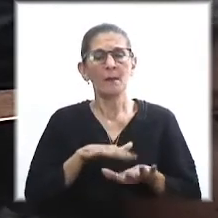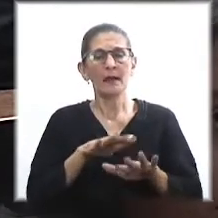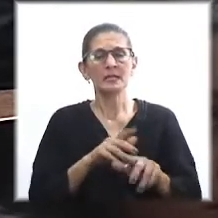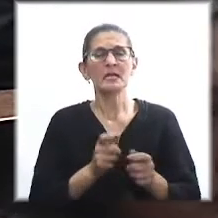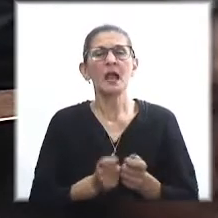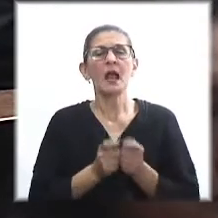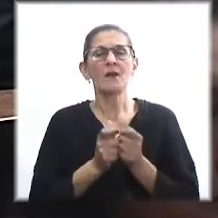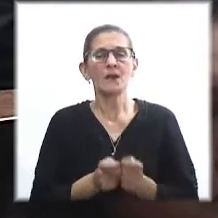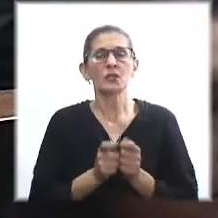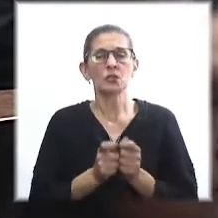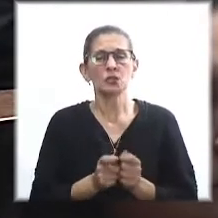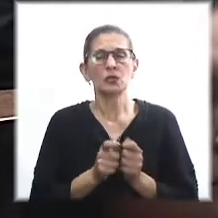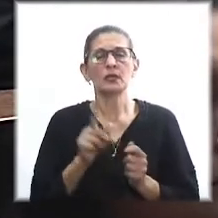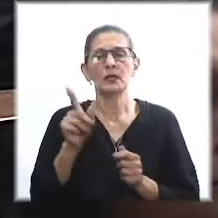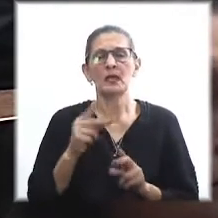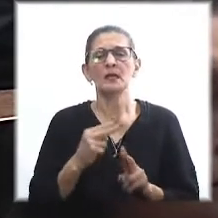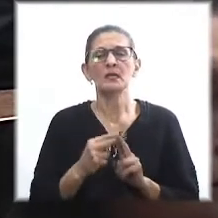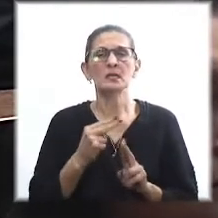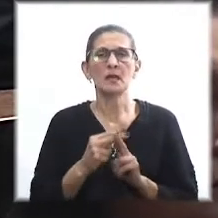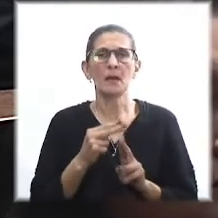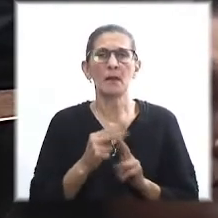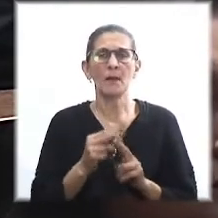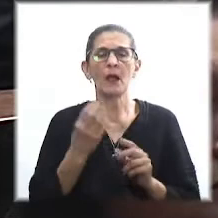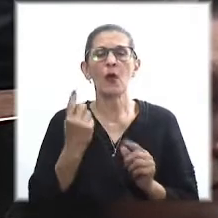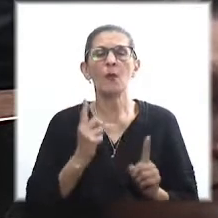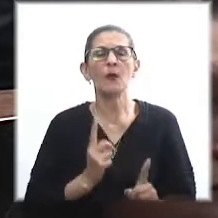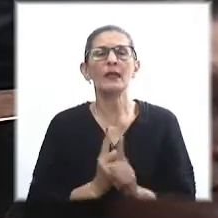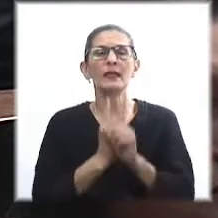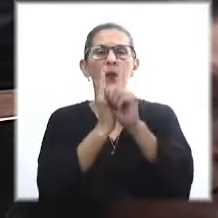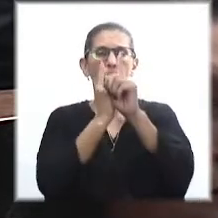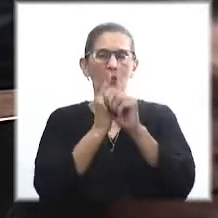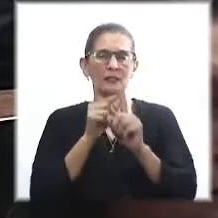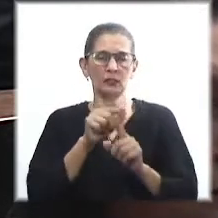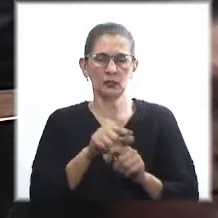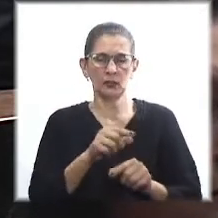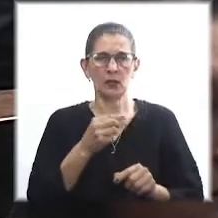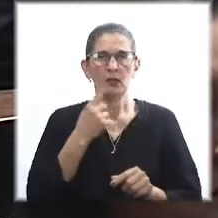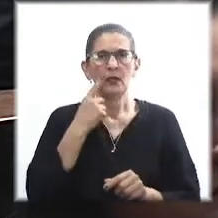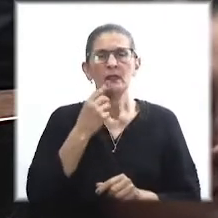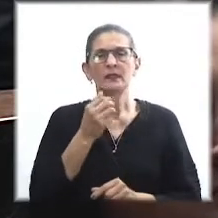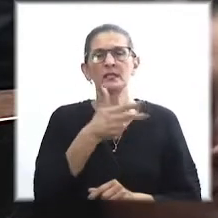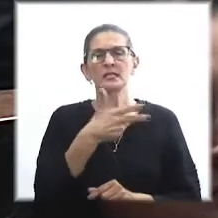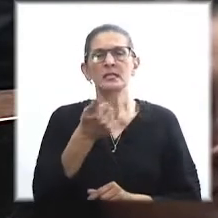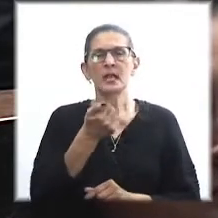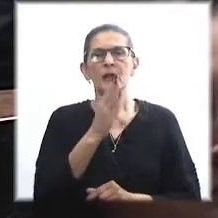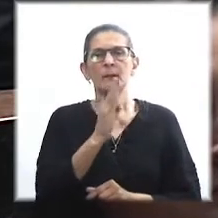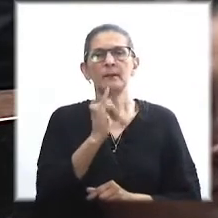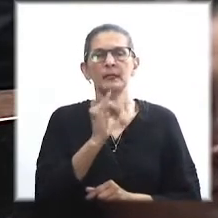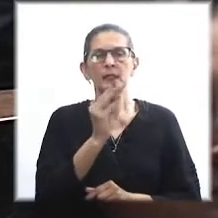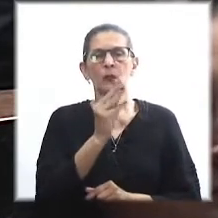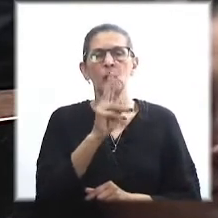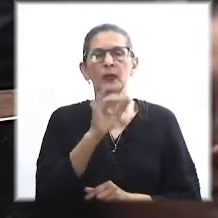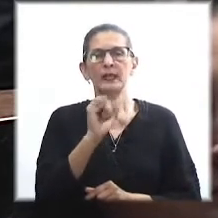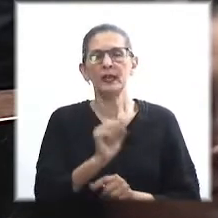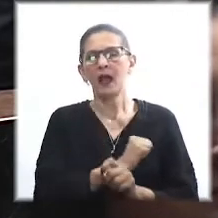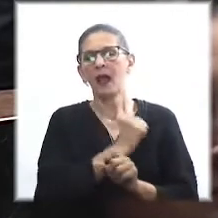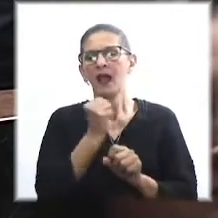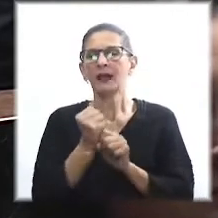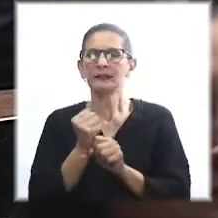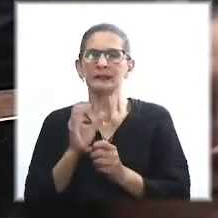él denominaba como el encuentro con el patriarca, desde Chapicuí hasta la meseta de